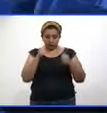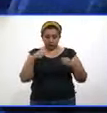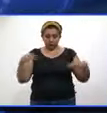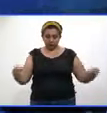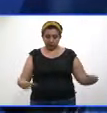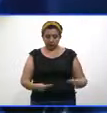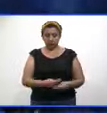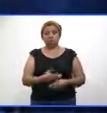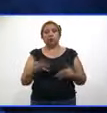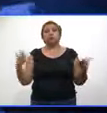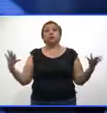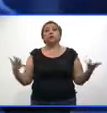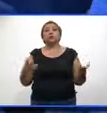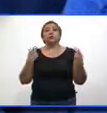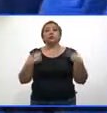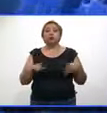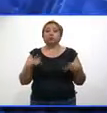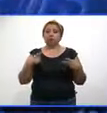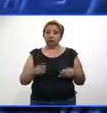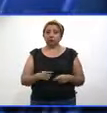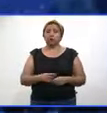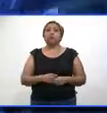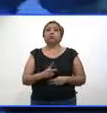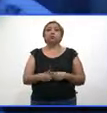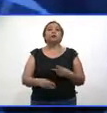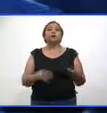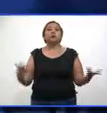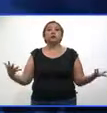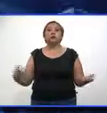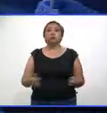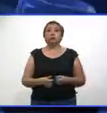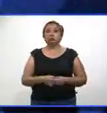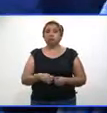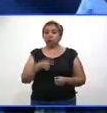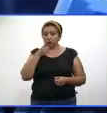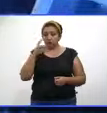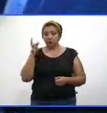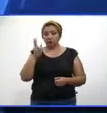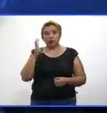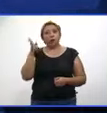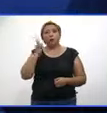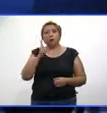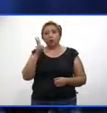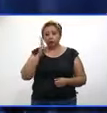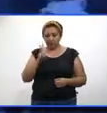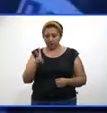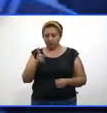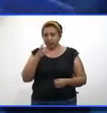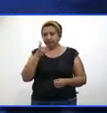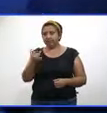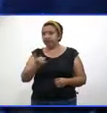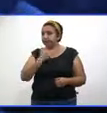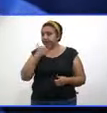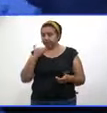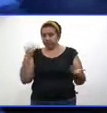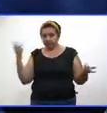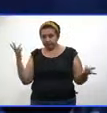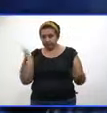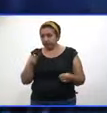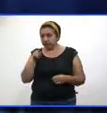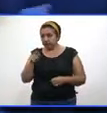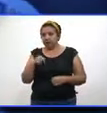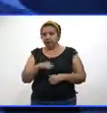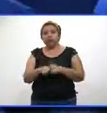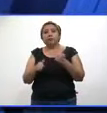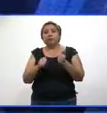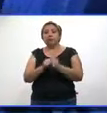que lo haga con una persona, lo va a realizar con un simulador. Puede cometer los errores que quiera. A